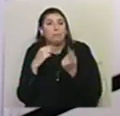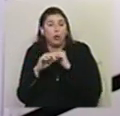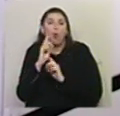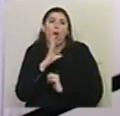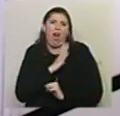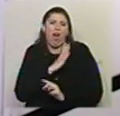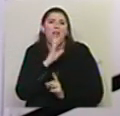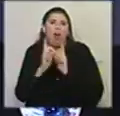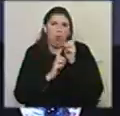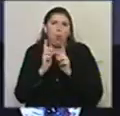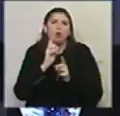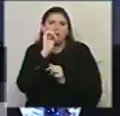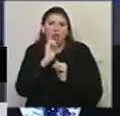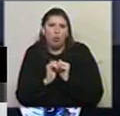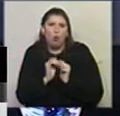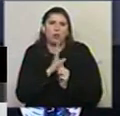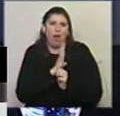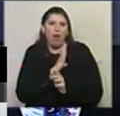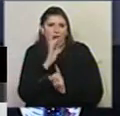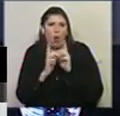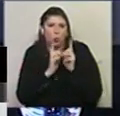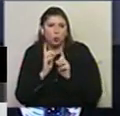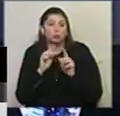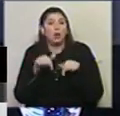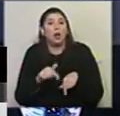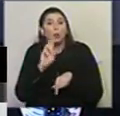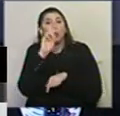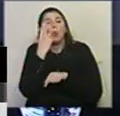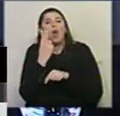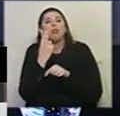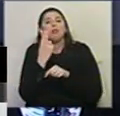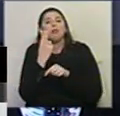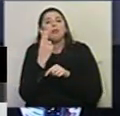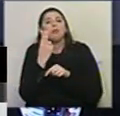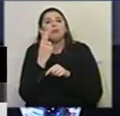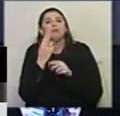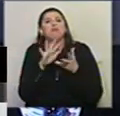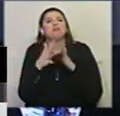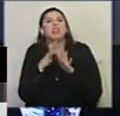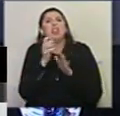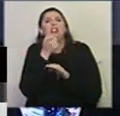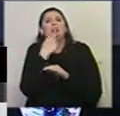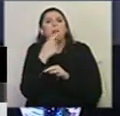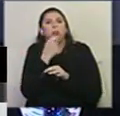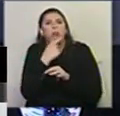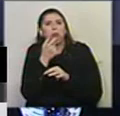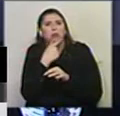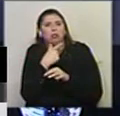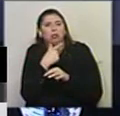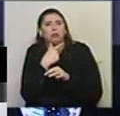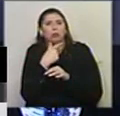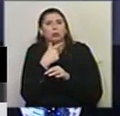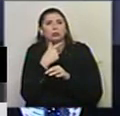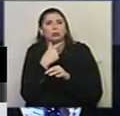indicadores, hay algunos parámetros que se utilizan para medirlo. En Uruguay, básicamente, ¿qué medicamentos se